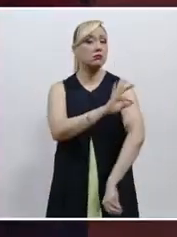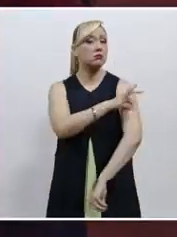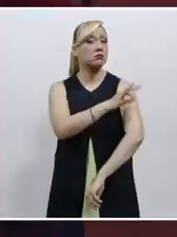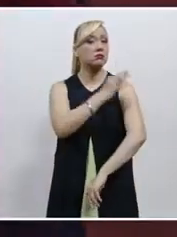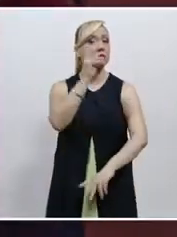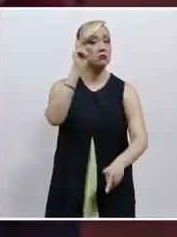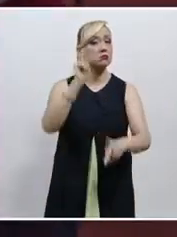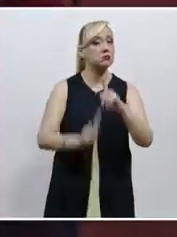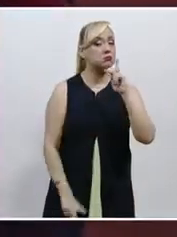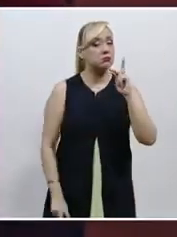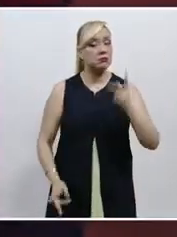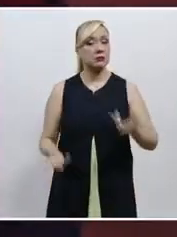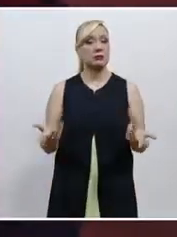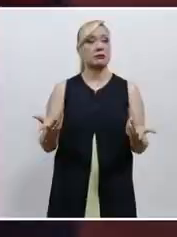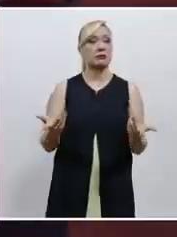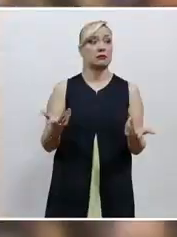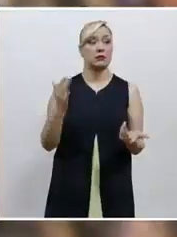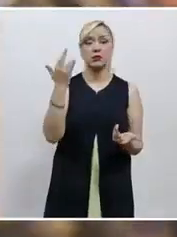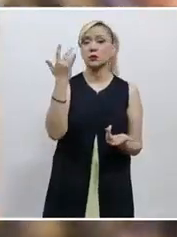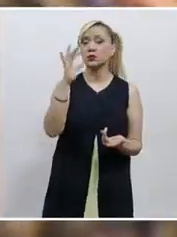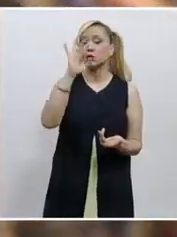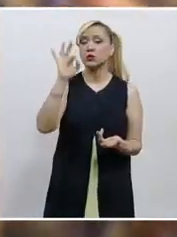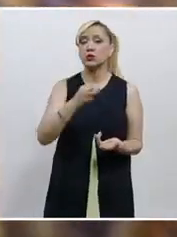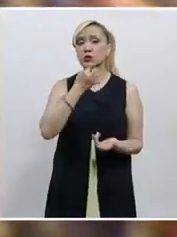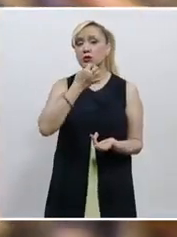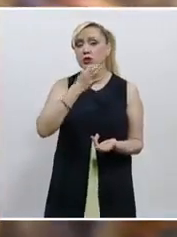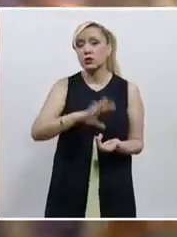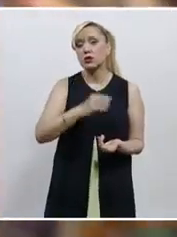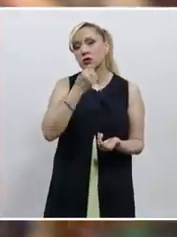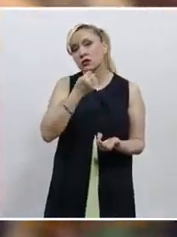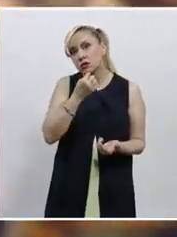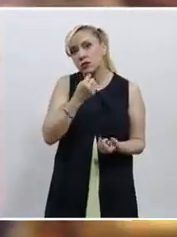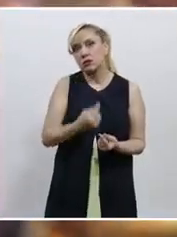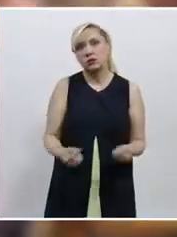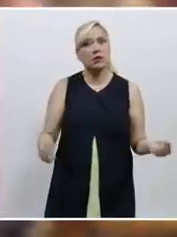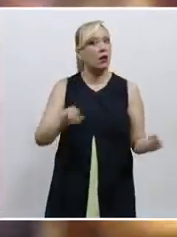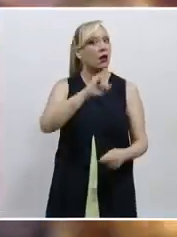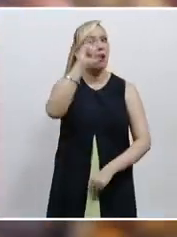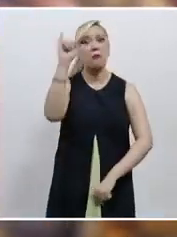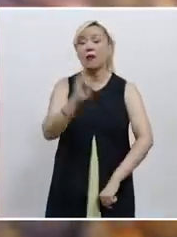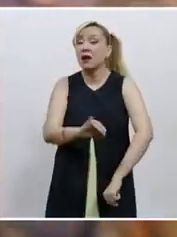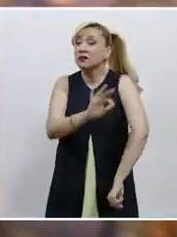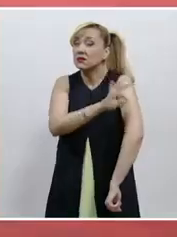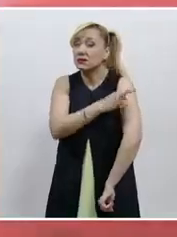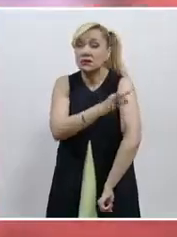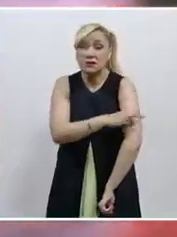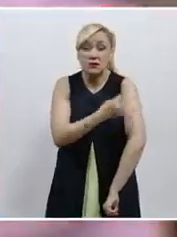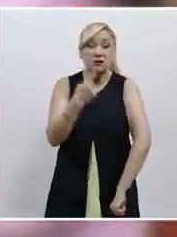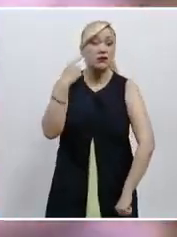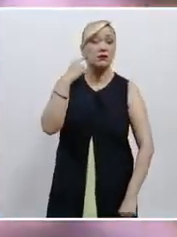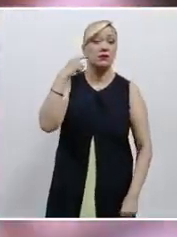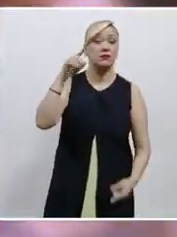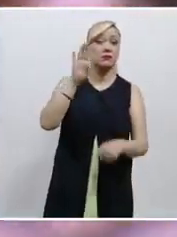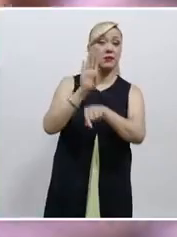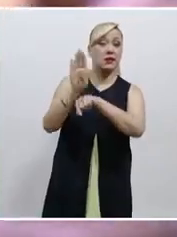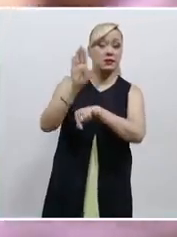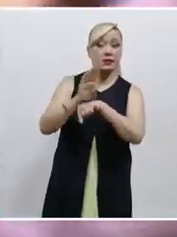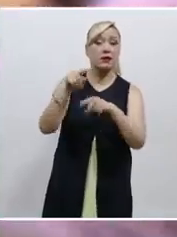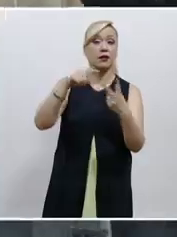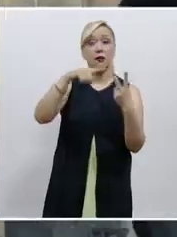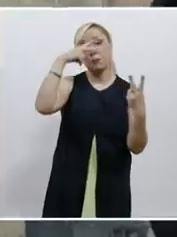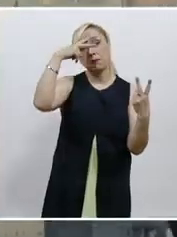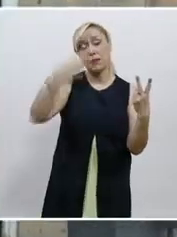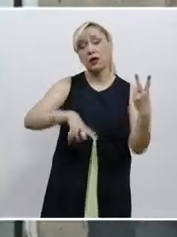del 50% de niñas y niños que nunca han recibido una vacuna en la región de las Américas se encuentran en Brasil y